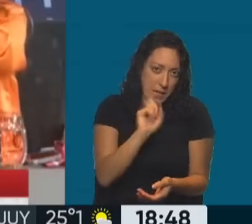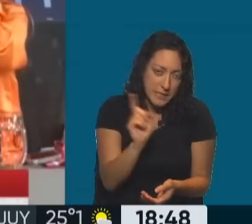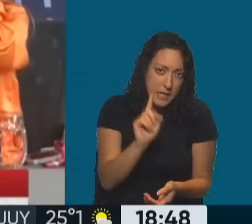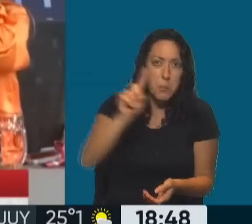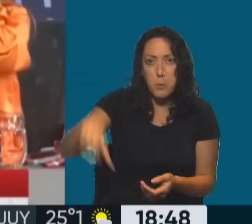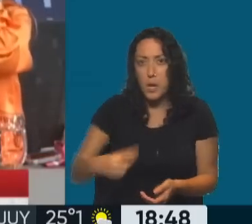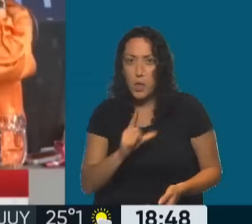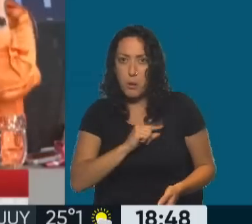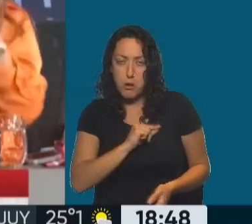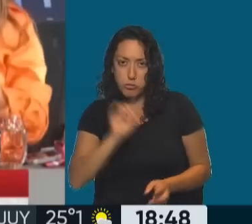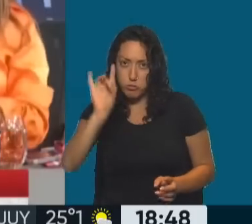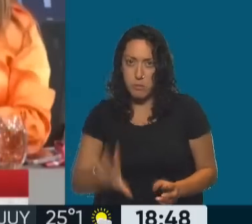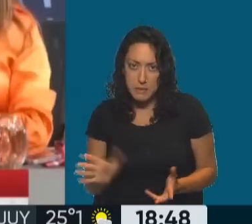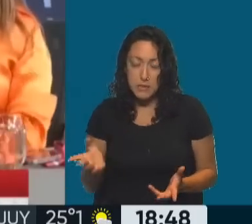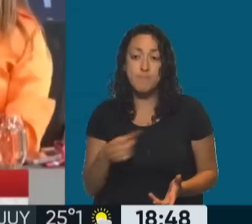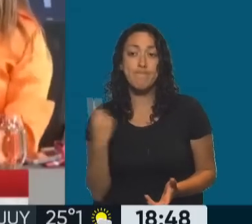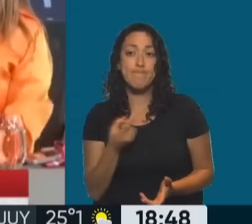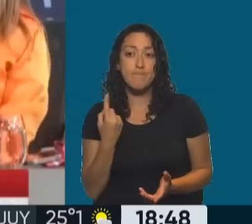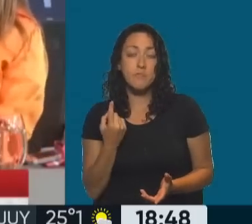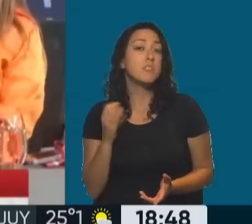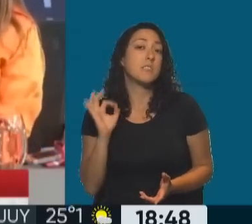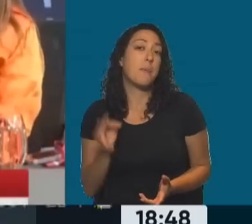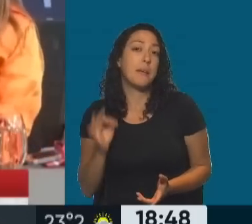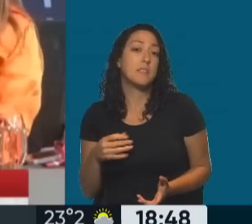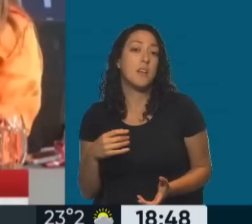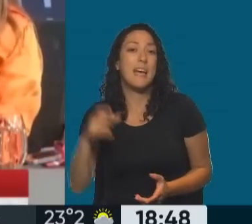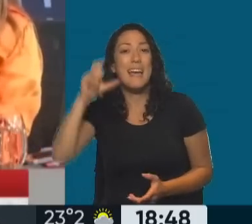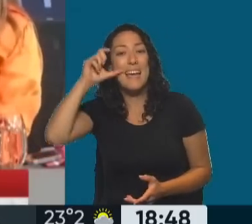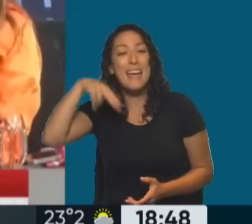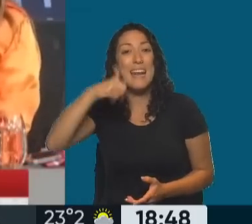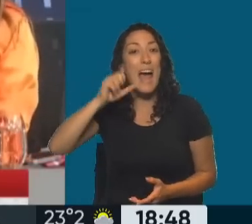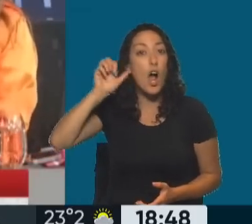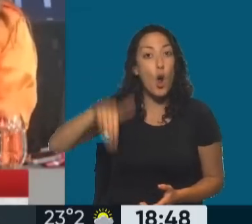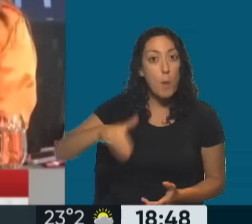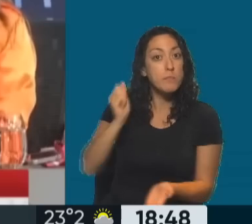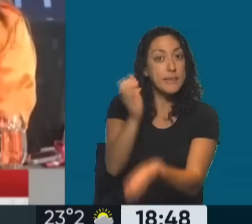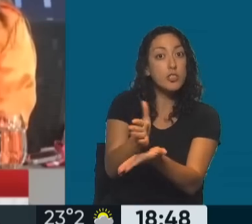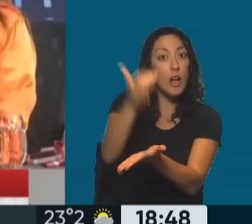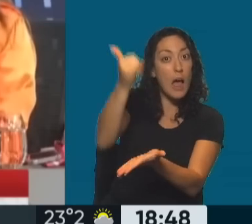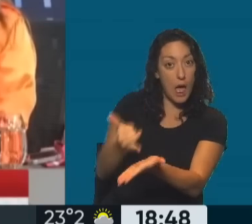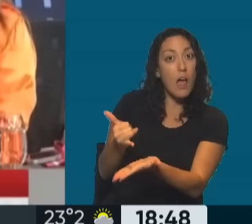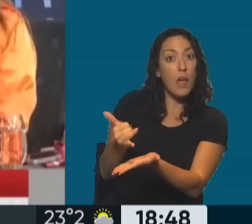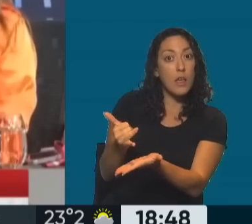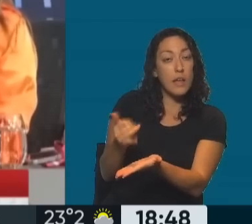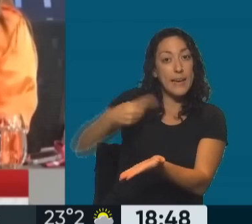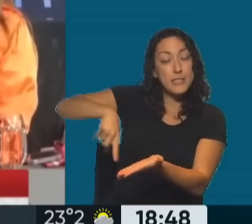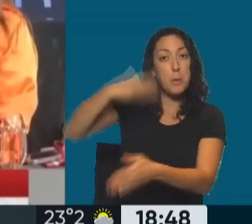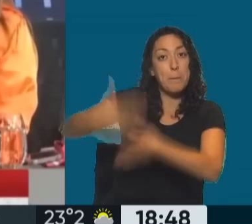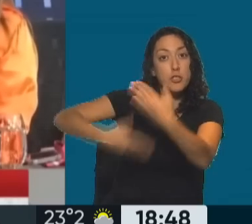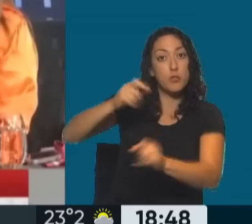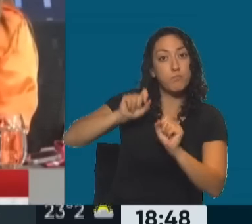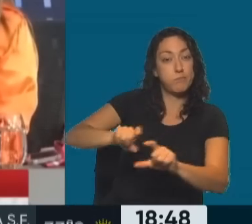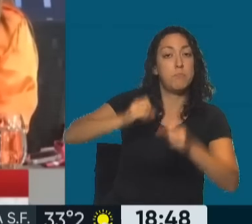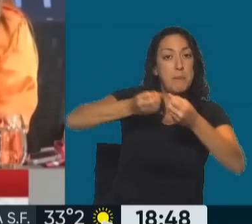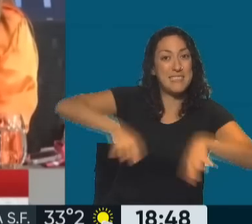van a hacer. Nosotros, como sabés, no funcionamos. El ENACOM sí sanciona, el ENACOM ya empezó su proceso.